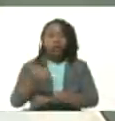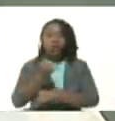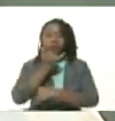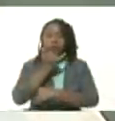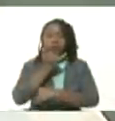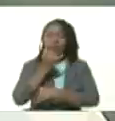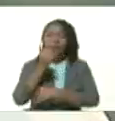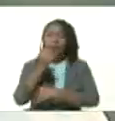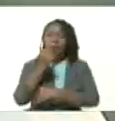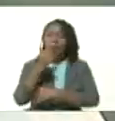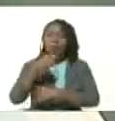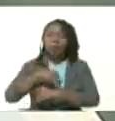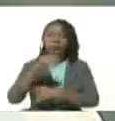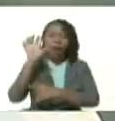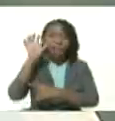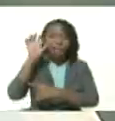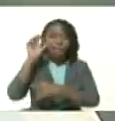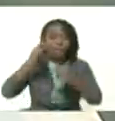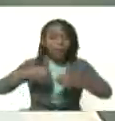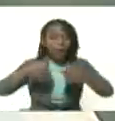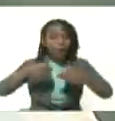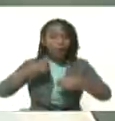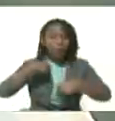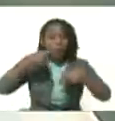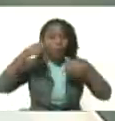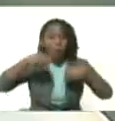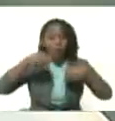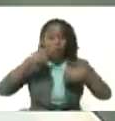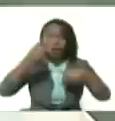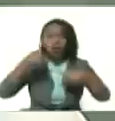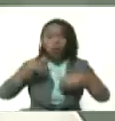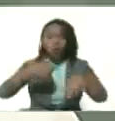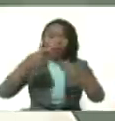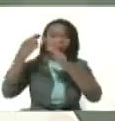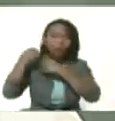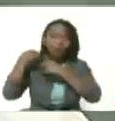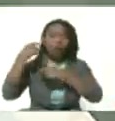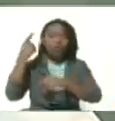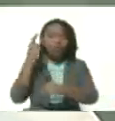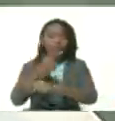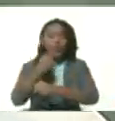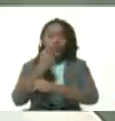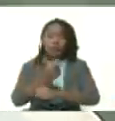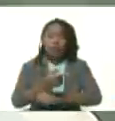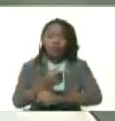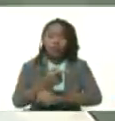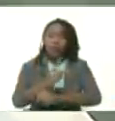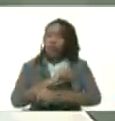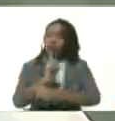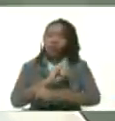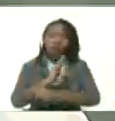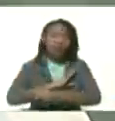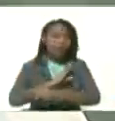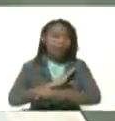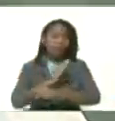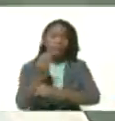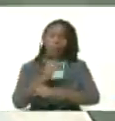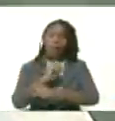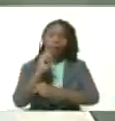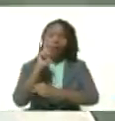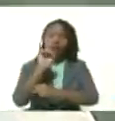medicamentos en el mercado. Hoy día, lo digo con toda responsabilidad y es el deber ser decirlo, no tenemos más de